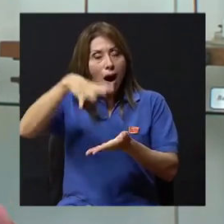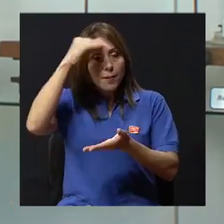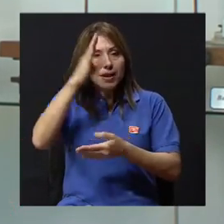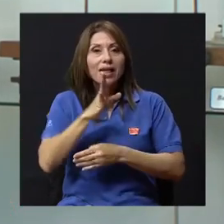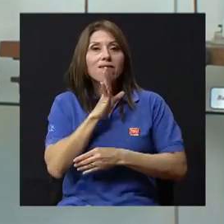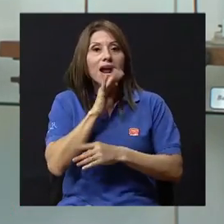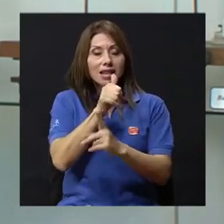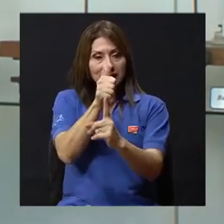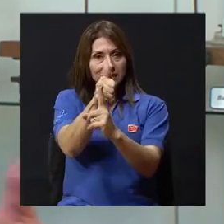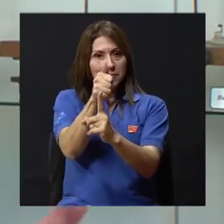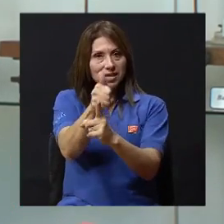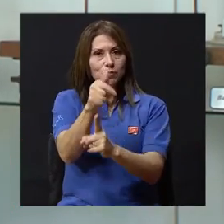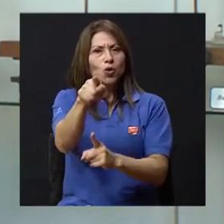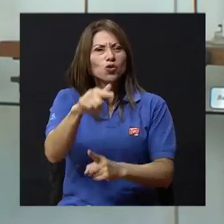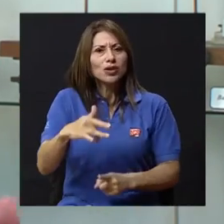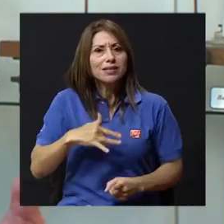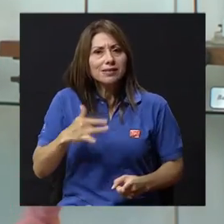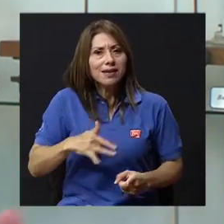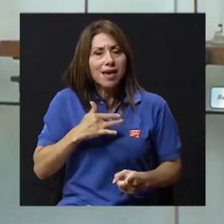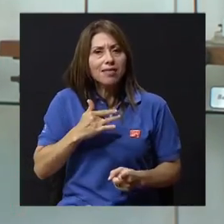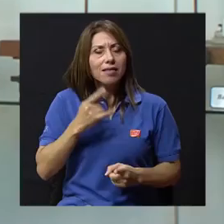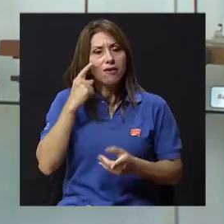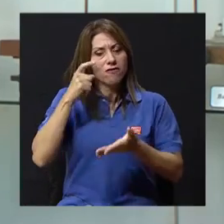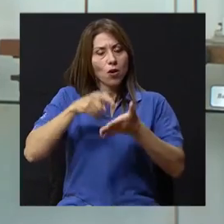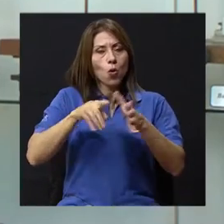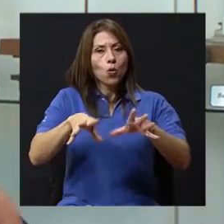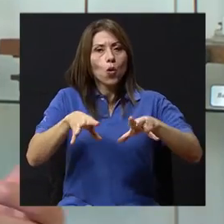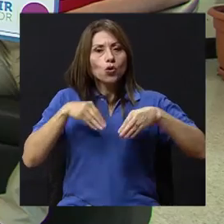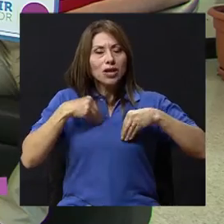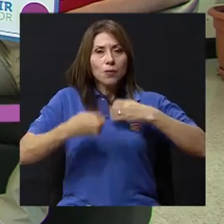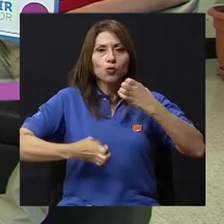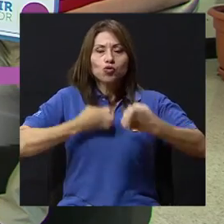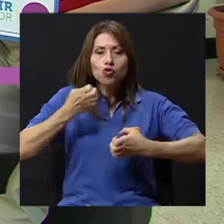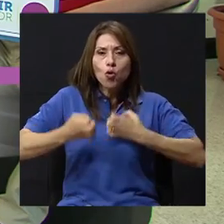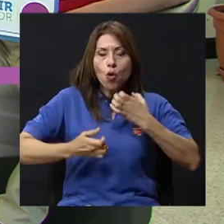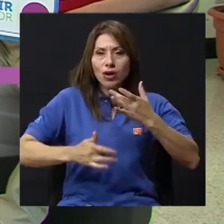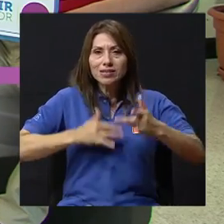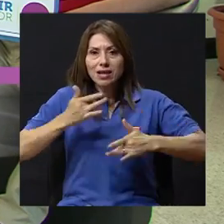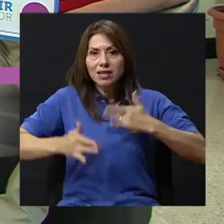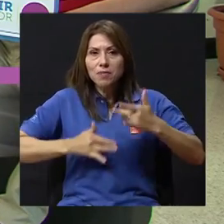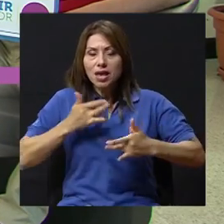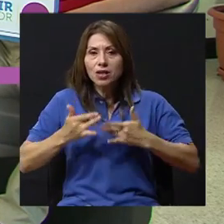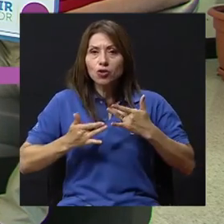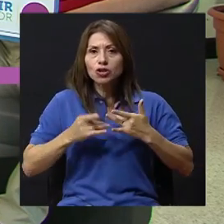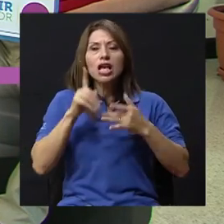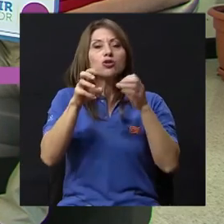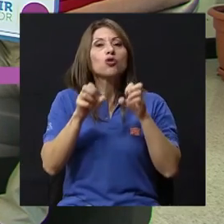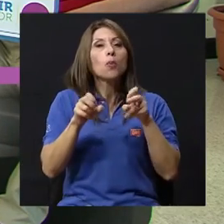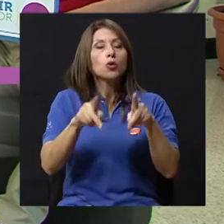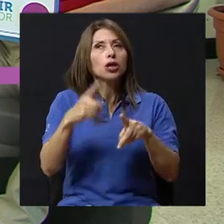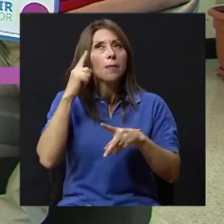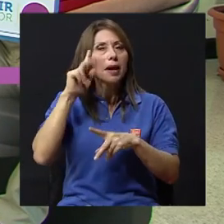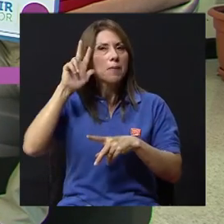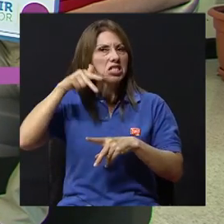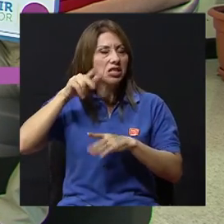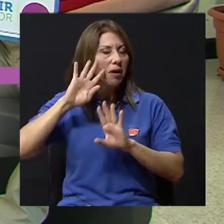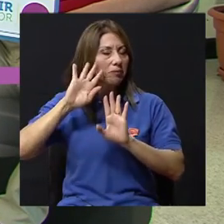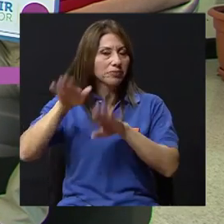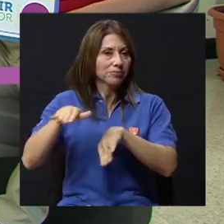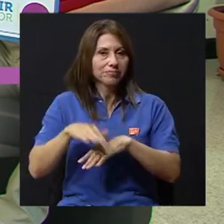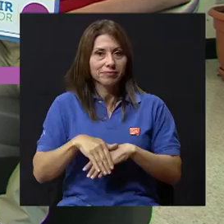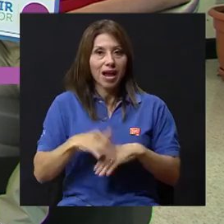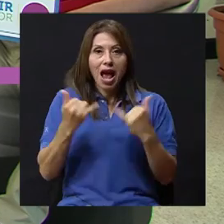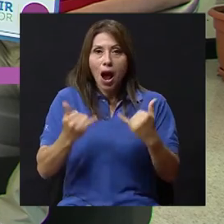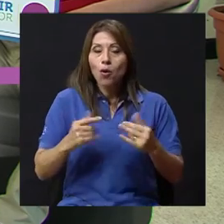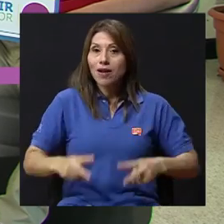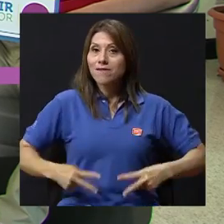a hablar de sí mismo, de lo que usted siente, reconozca emociones, sentimientos. Es una oportunidad para quitarse pensamientos machistas.